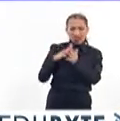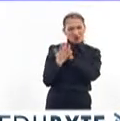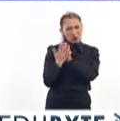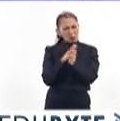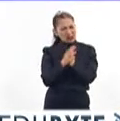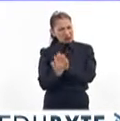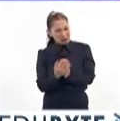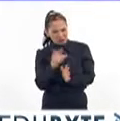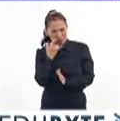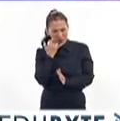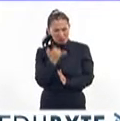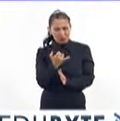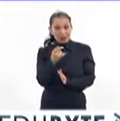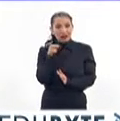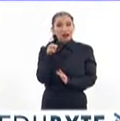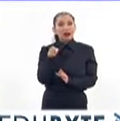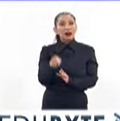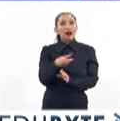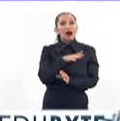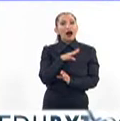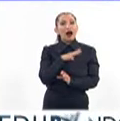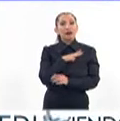Hay muchos